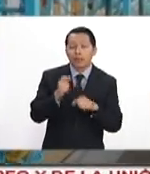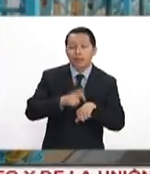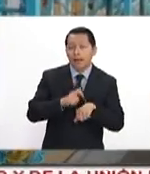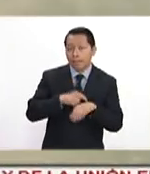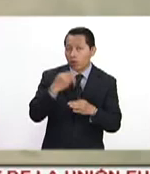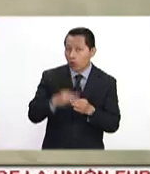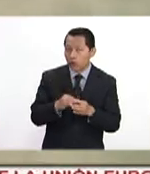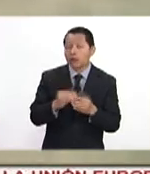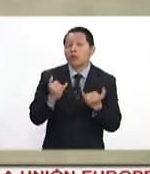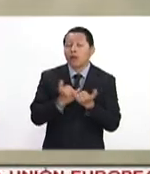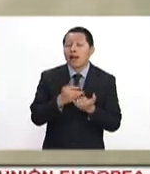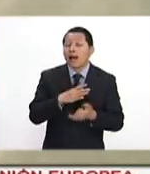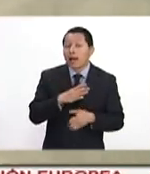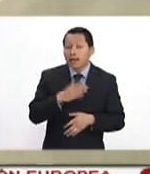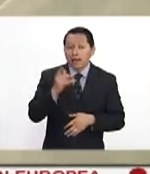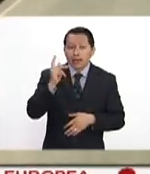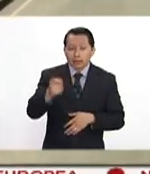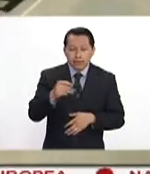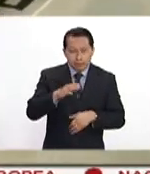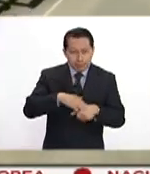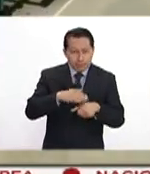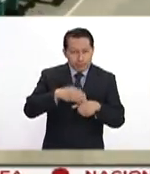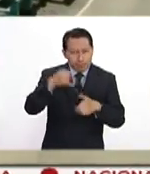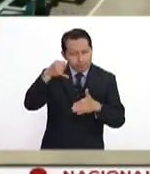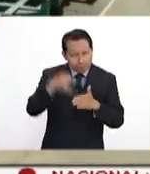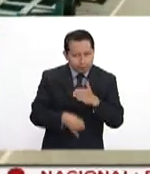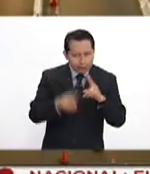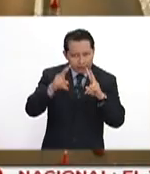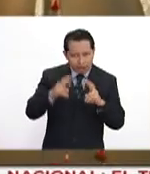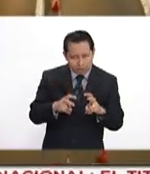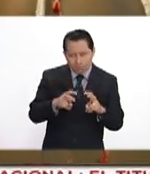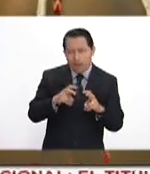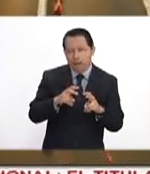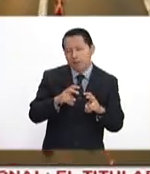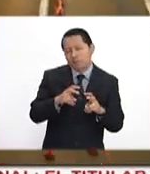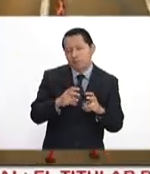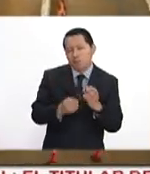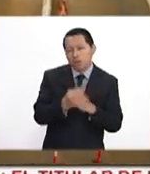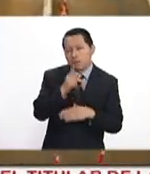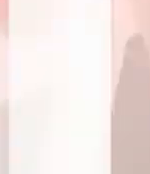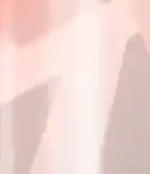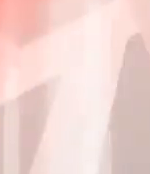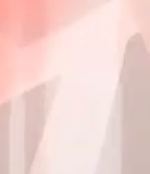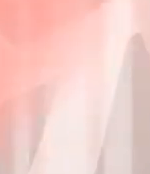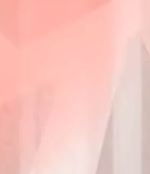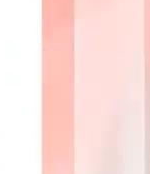pero insistió que al entrar al detalle en los temas, nada es nuevo.